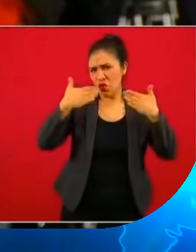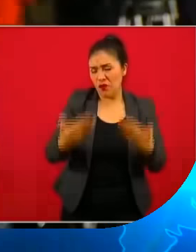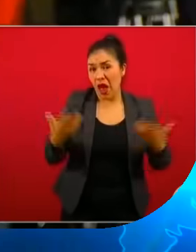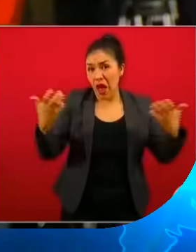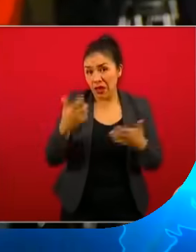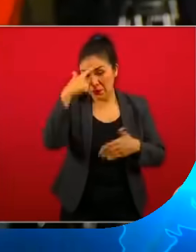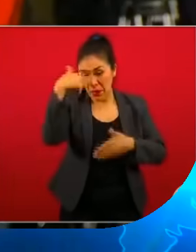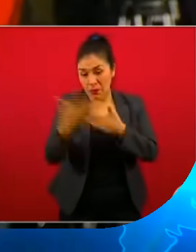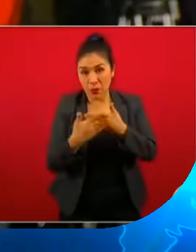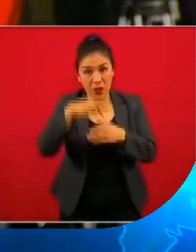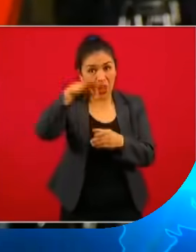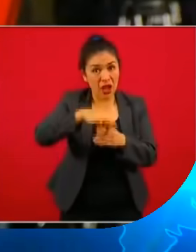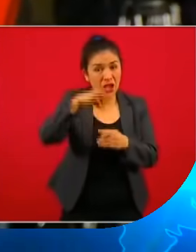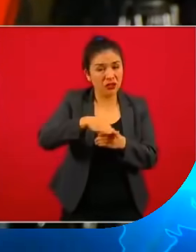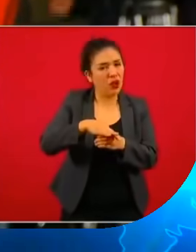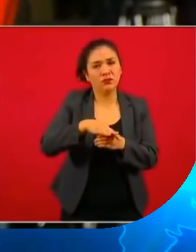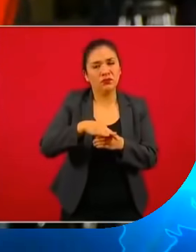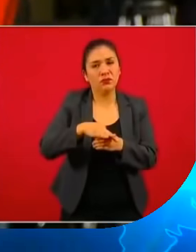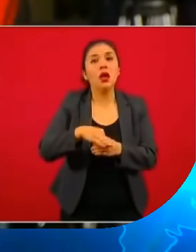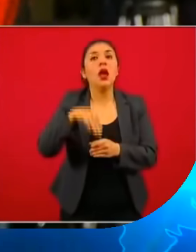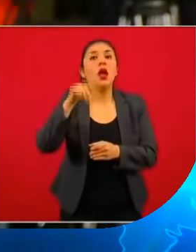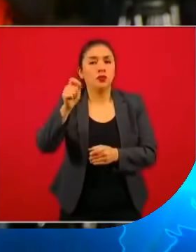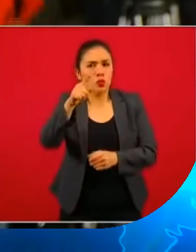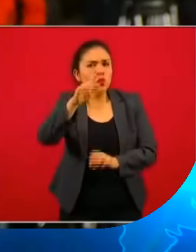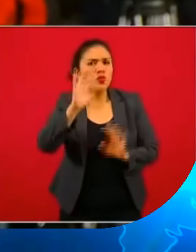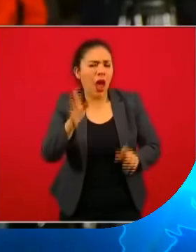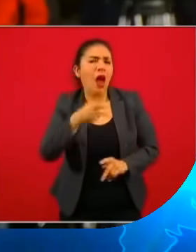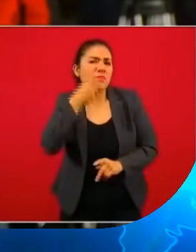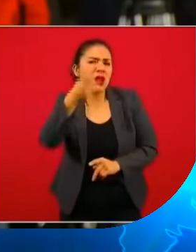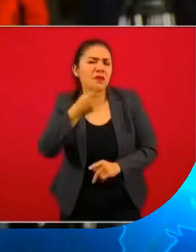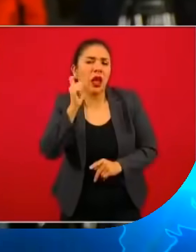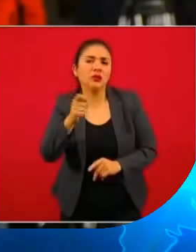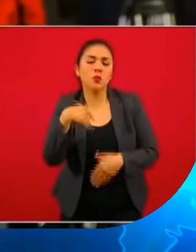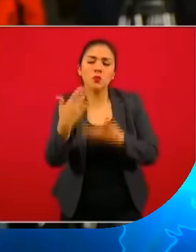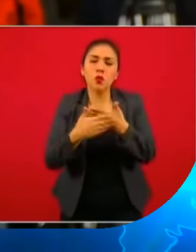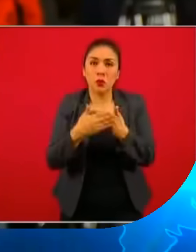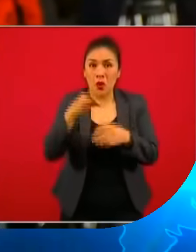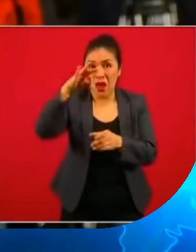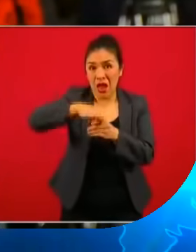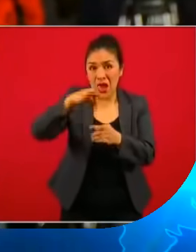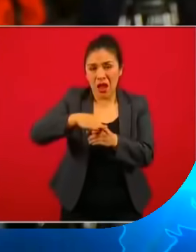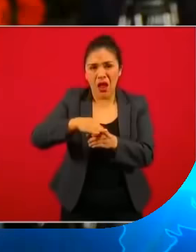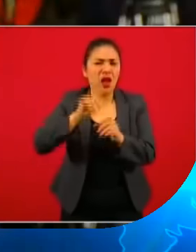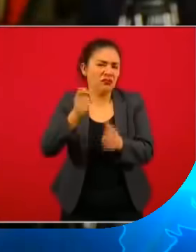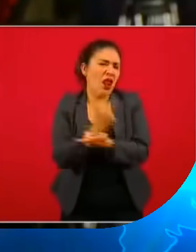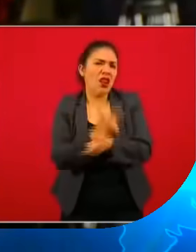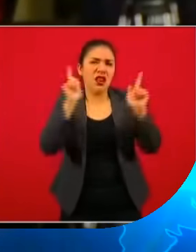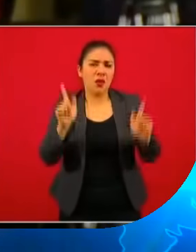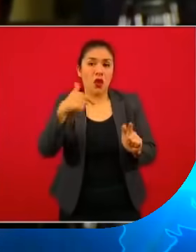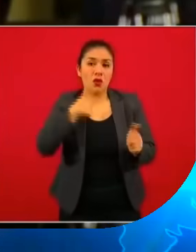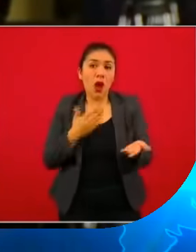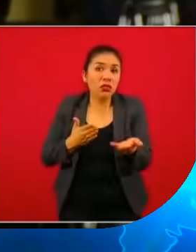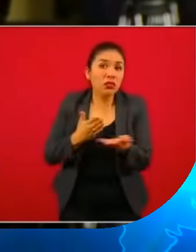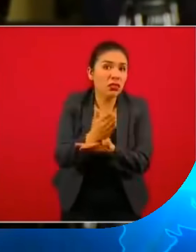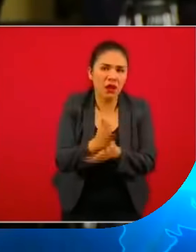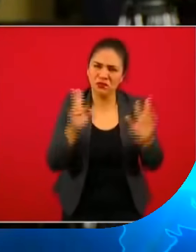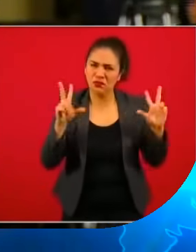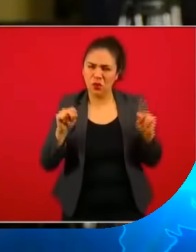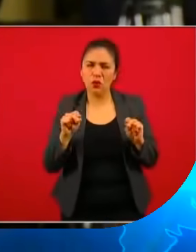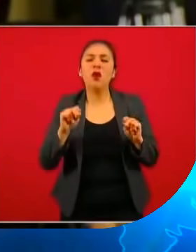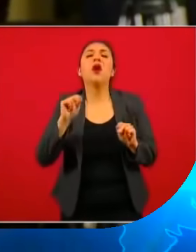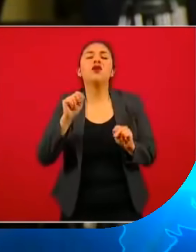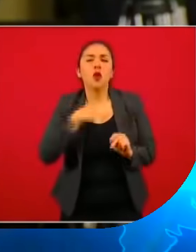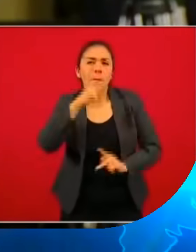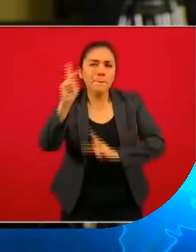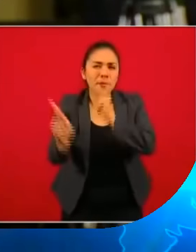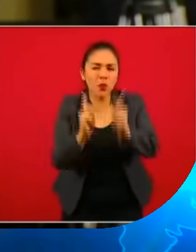elecciones. ¿Ya usted se ha manifestado respecto a que habrá libertad en las elecciones y que usted no intervendrá? Preguntarle, señor presidente, pensando